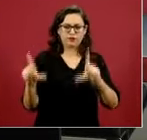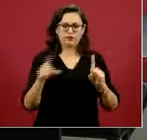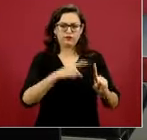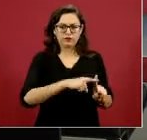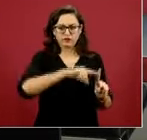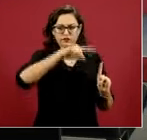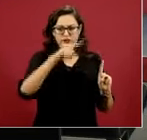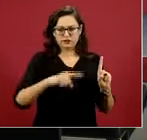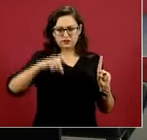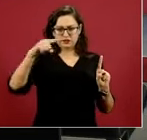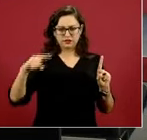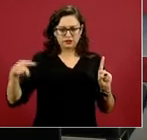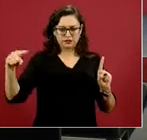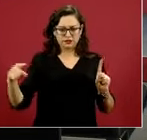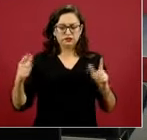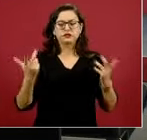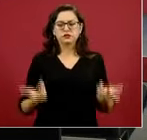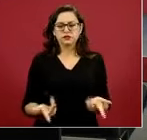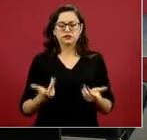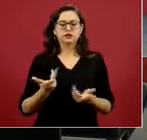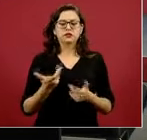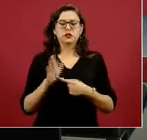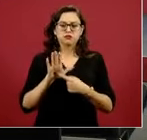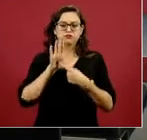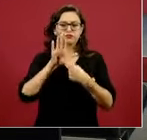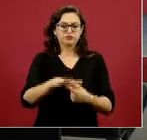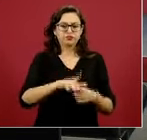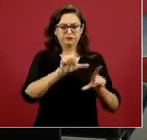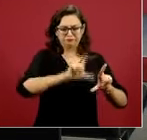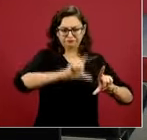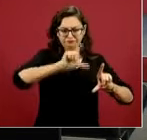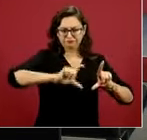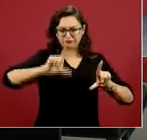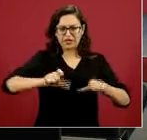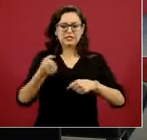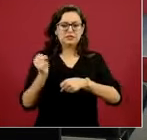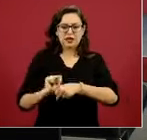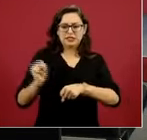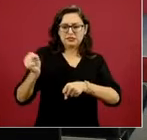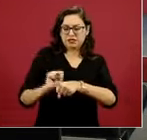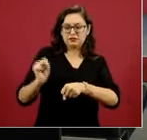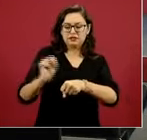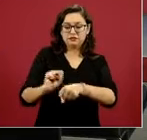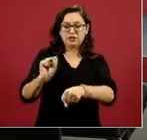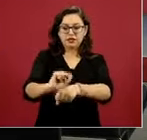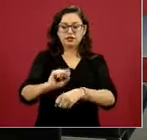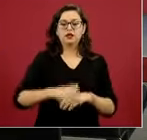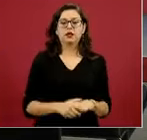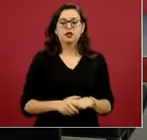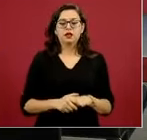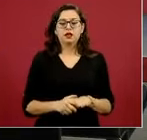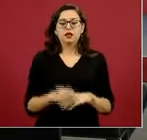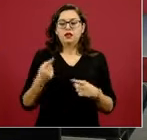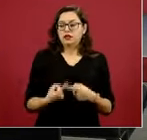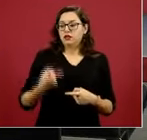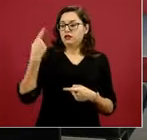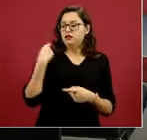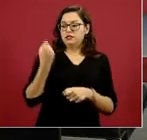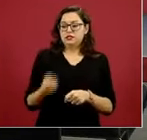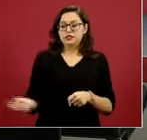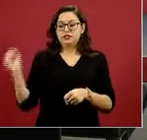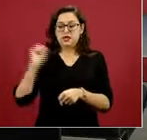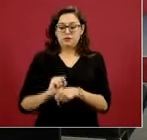epidémica que se describe con barras cada una de las semanas. La última semana que se grafica es la semana